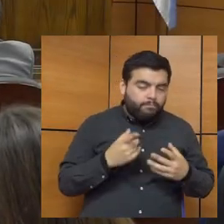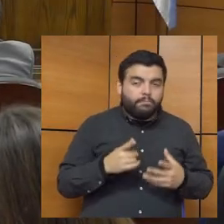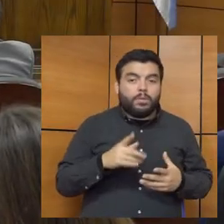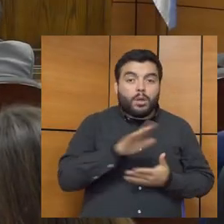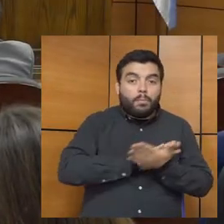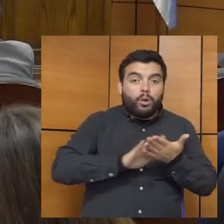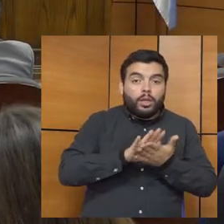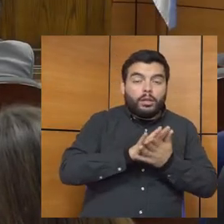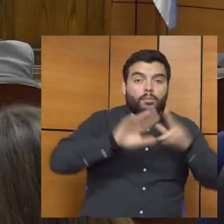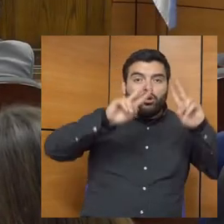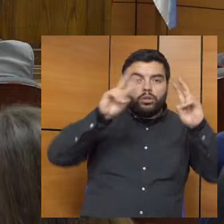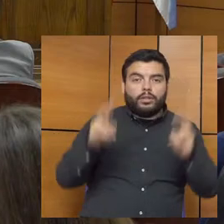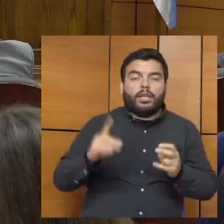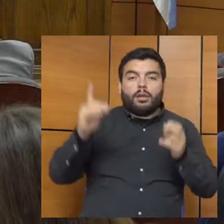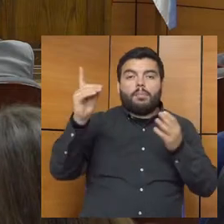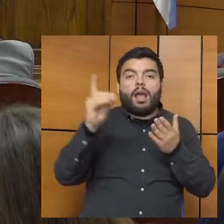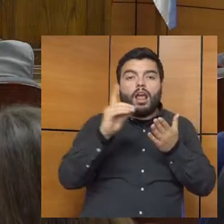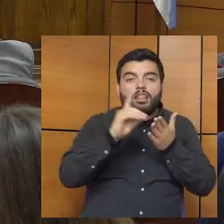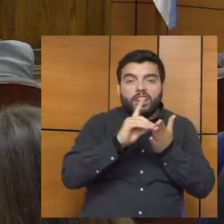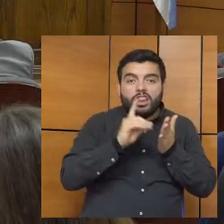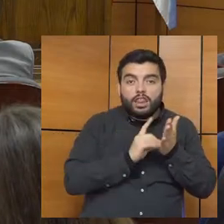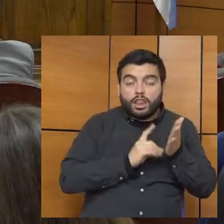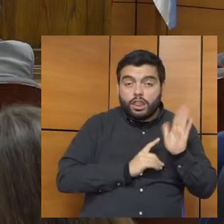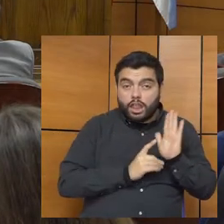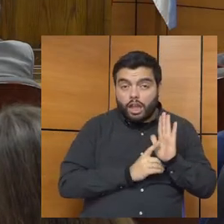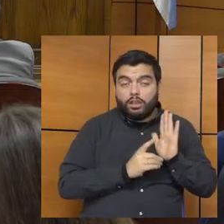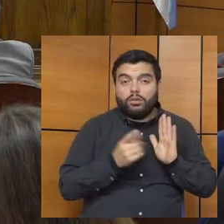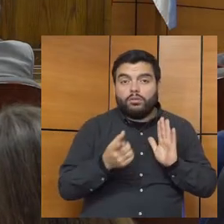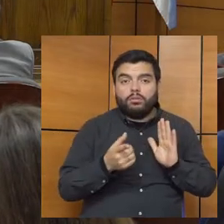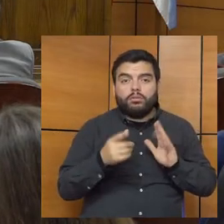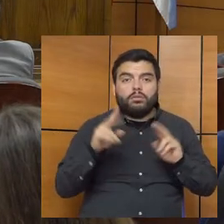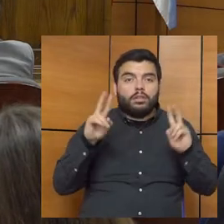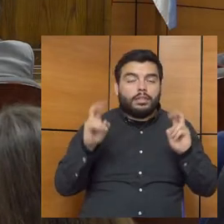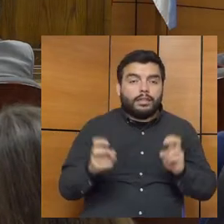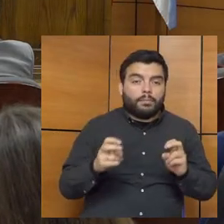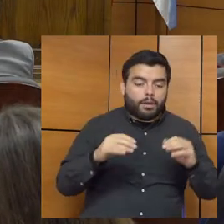datos, que se basan a partir de este modelo que teníamos y lo van